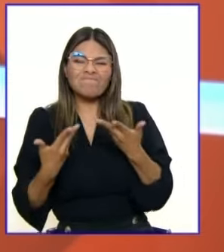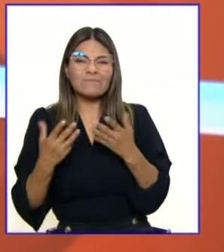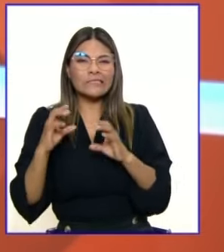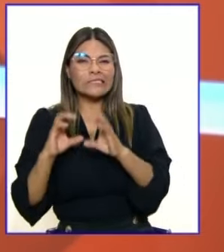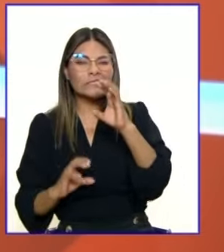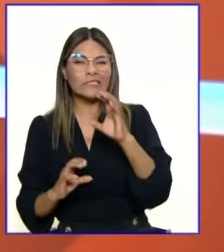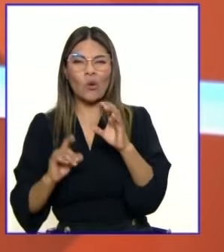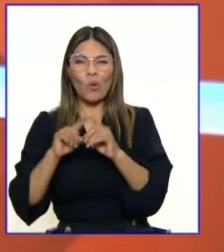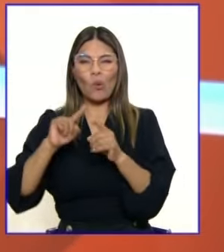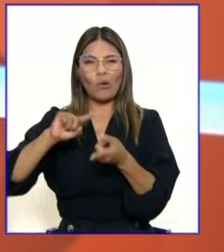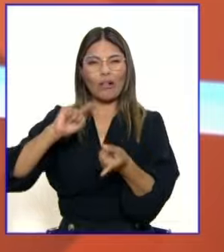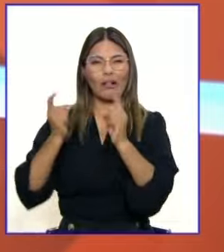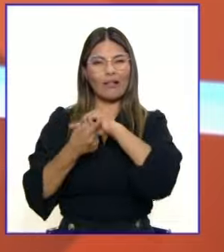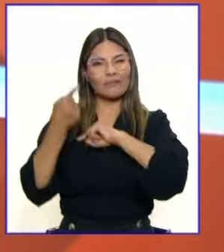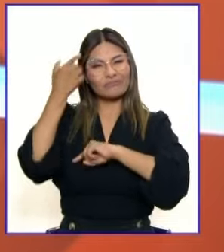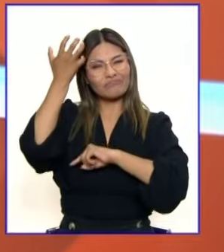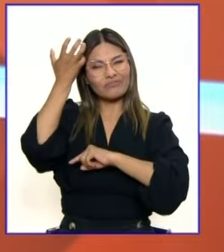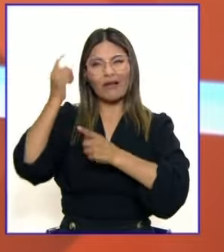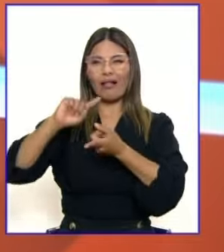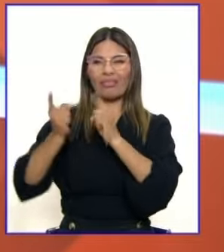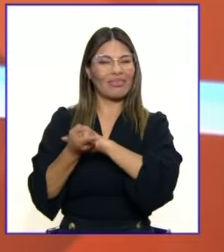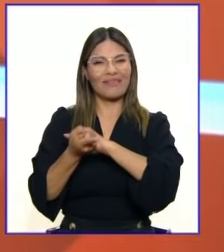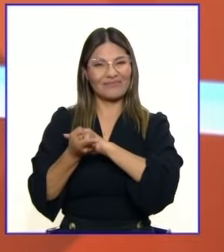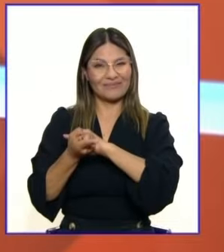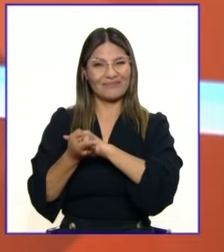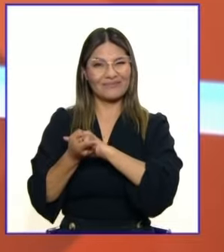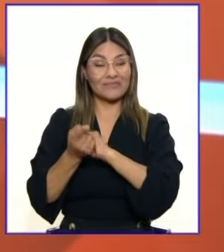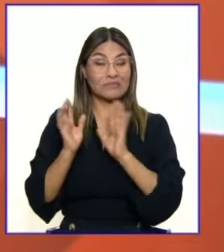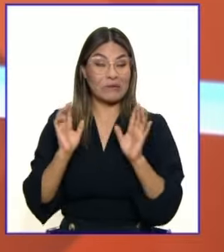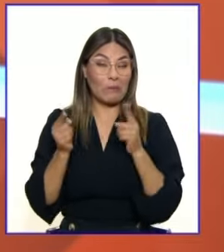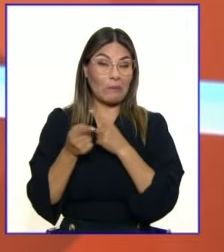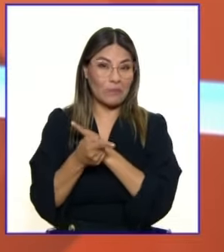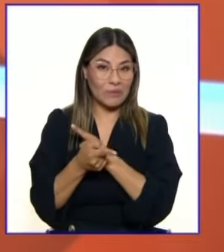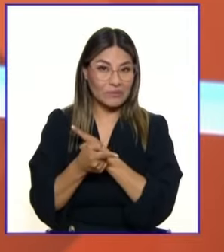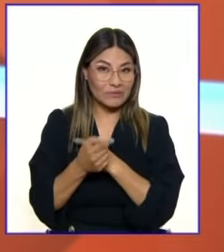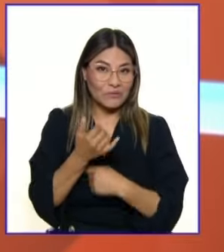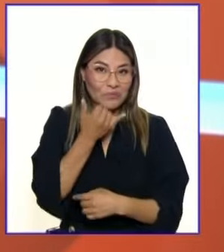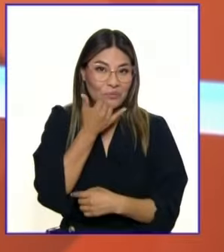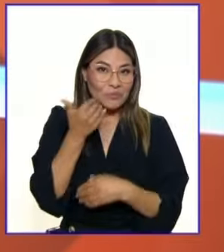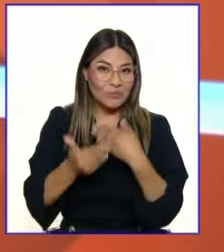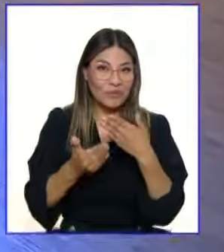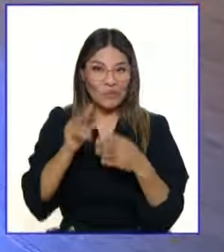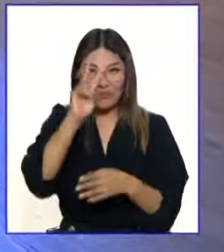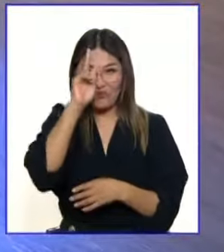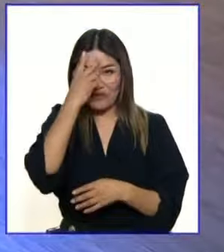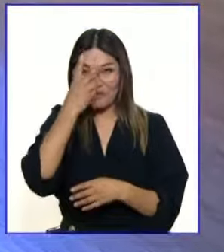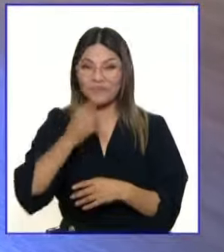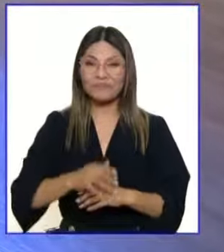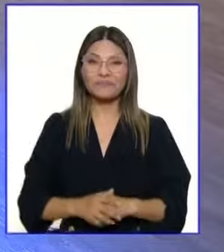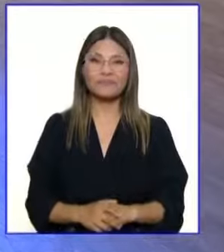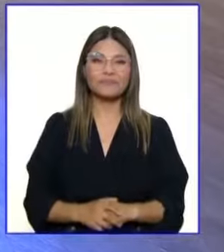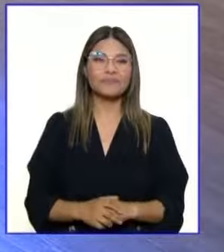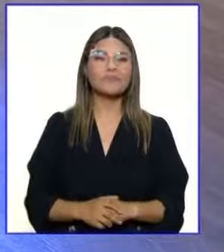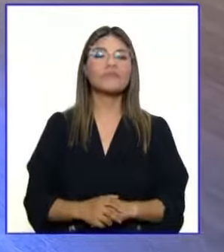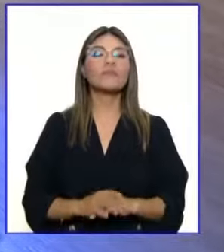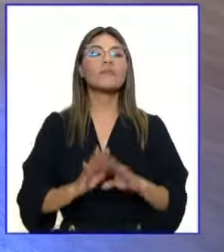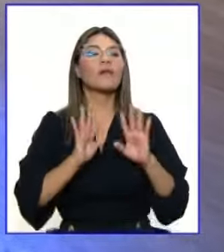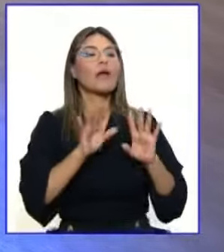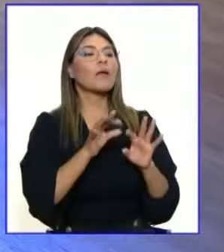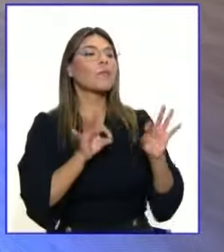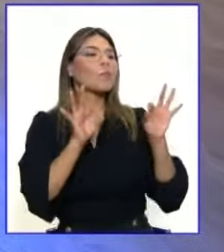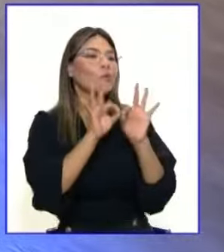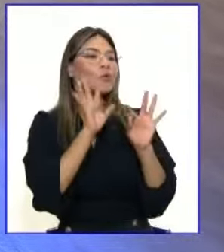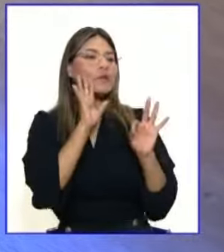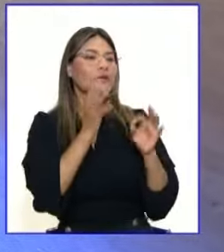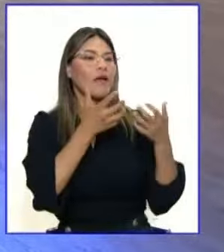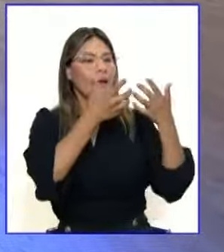conclusiones totalmente equivocadas con nuestra contraparte. Por ejemplo, ¿cuáles son las diferencias que uno debe tener en cuenta cuando ya ha negociado quizás con